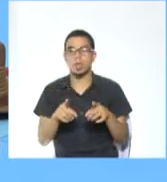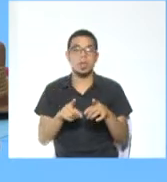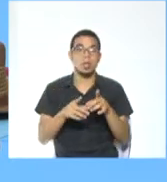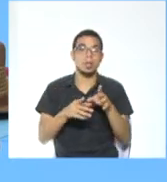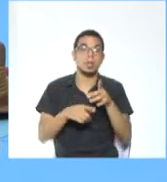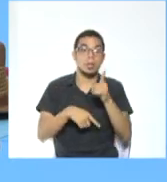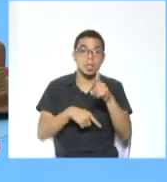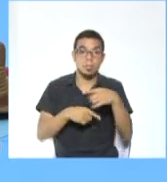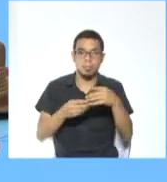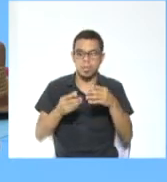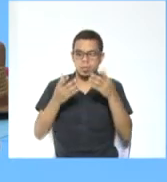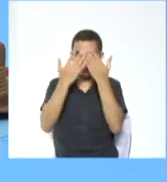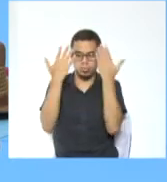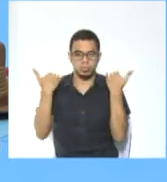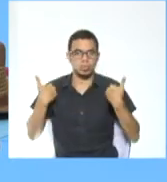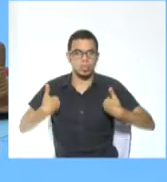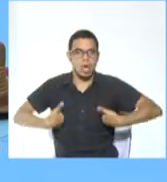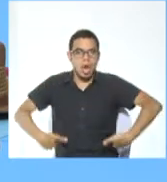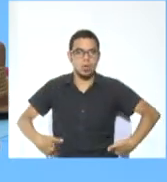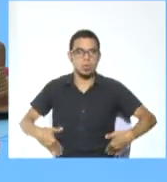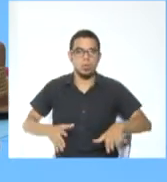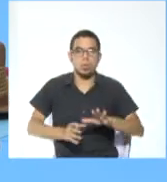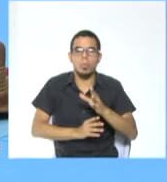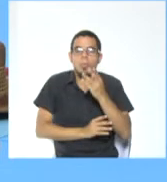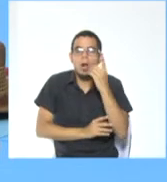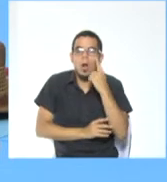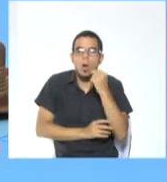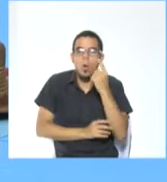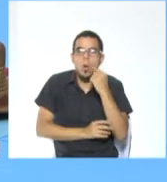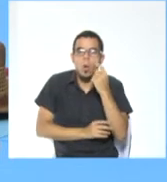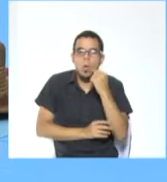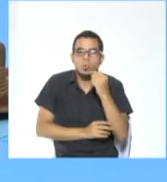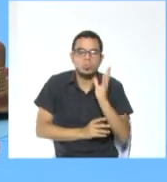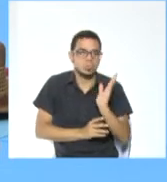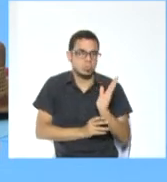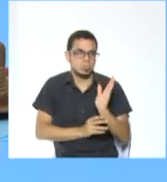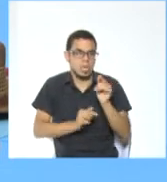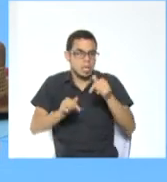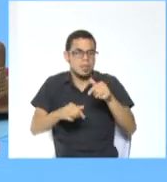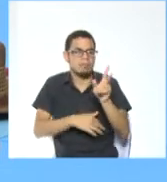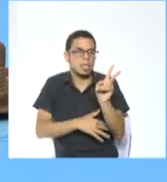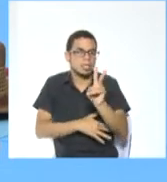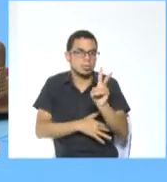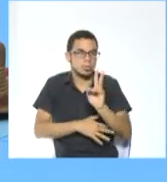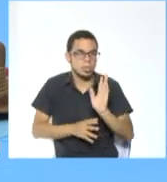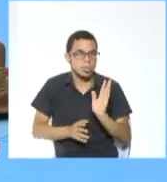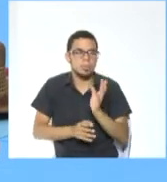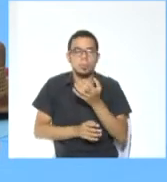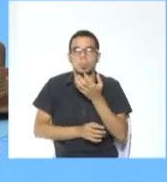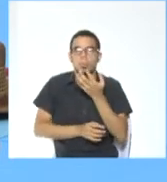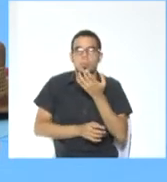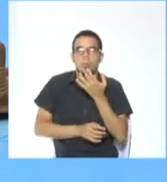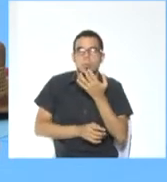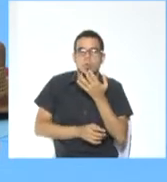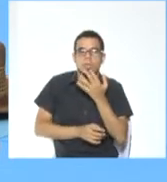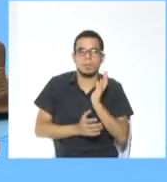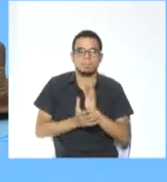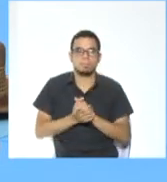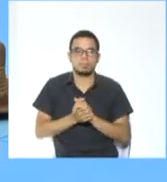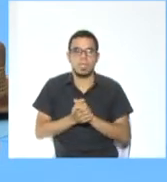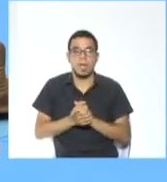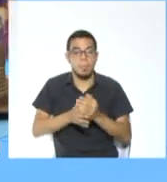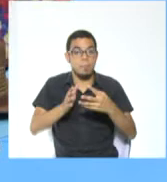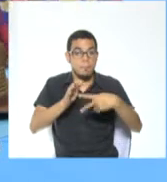tengamos en casa o lo podemos hacer de papel periódico, de plástico, de cualquier material que tengamos en él. Por ejemplo, nosotros en nuestro